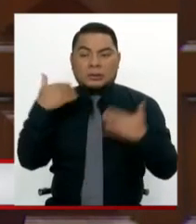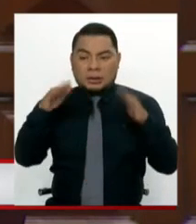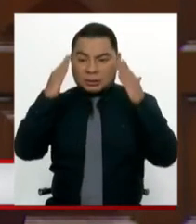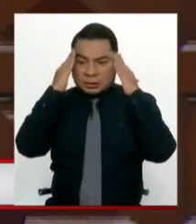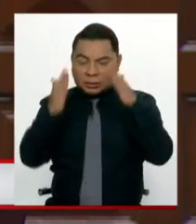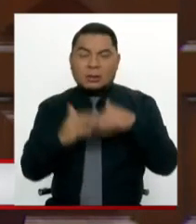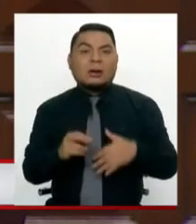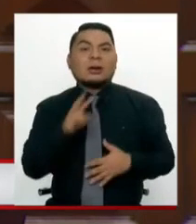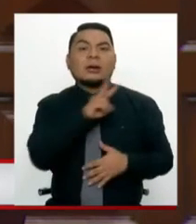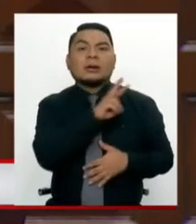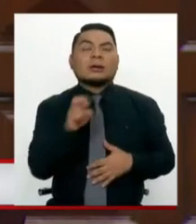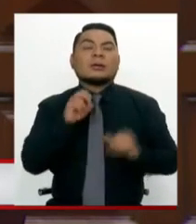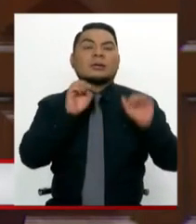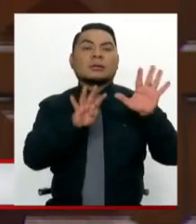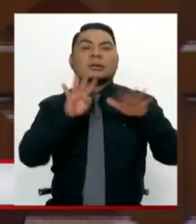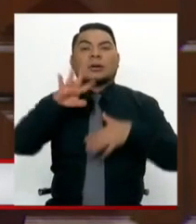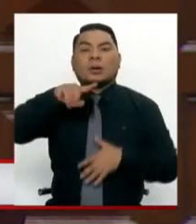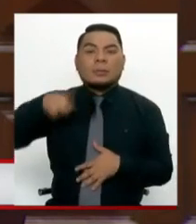atendido